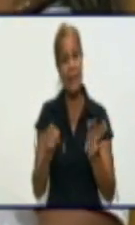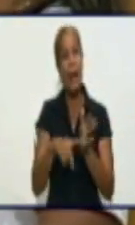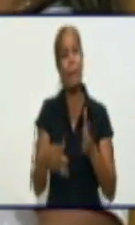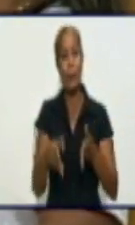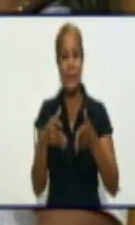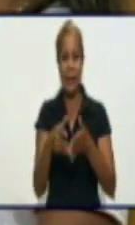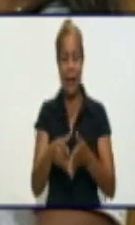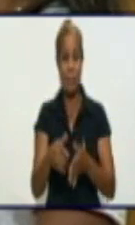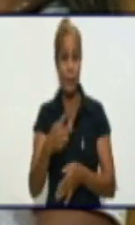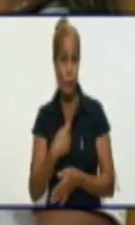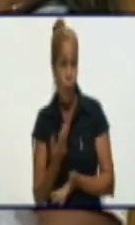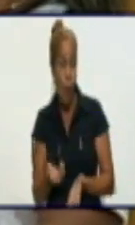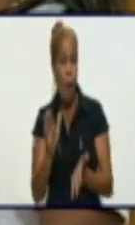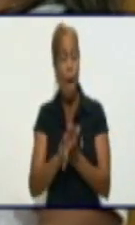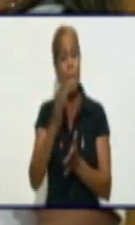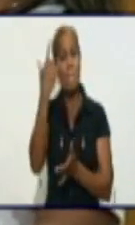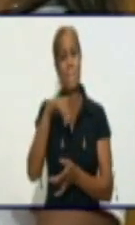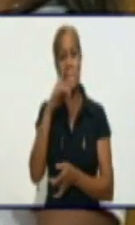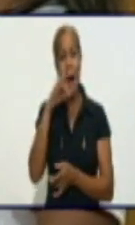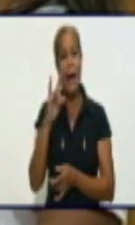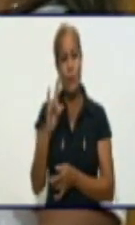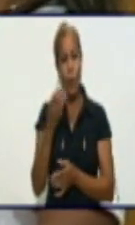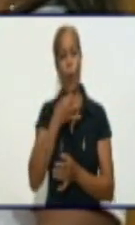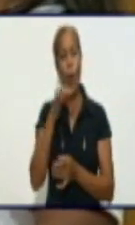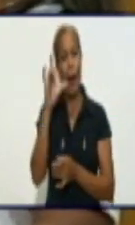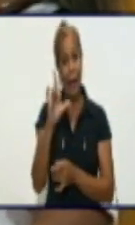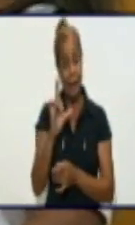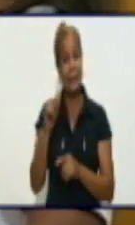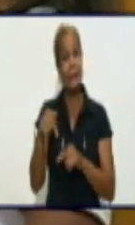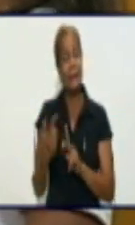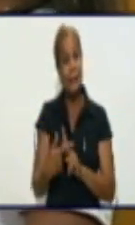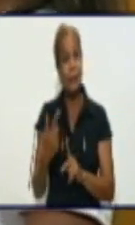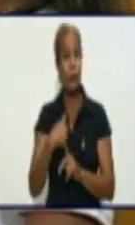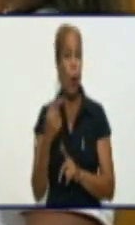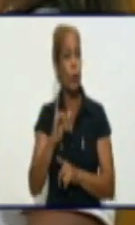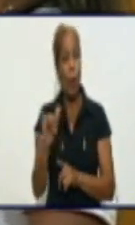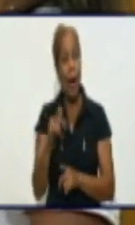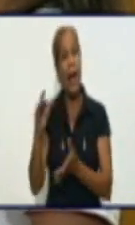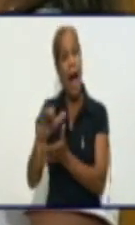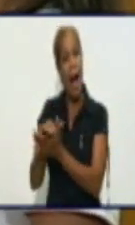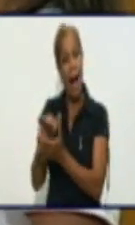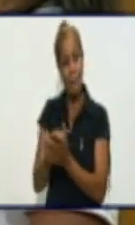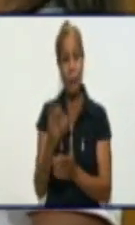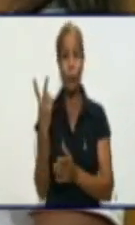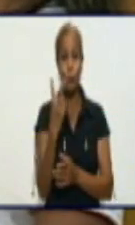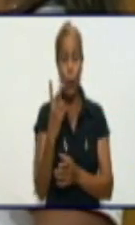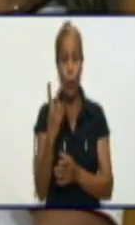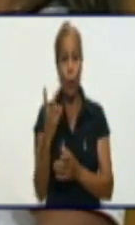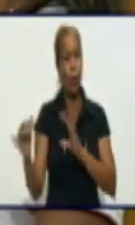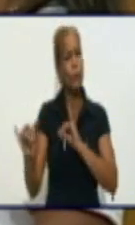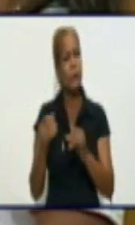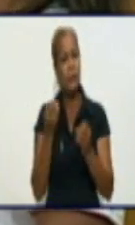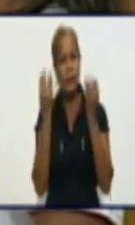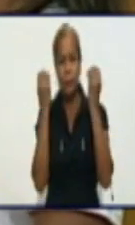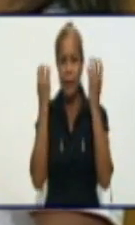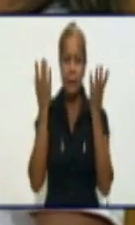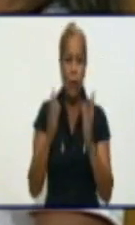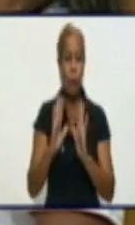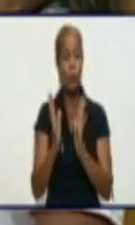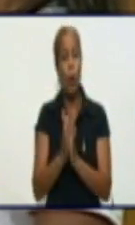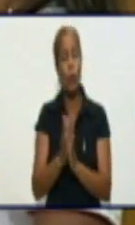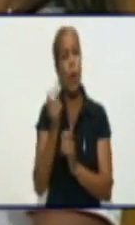soy Manuel Montano. Y yo, Arturo Lai. Y somos los conductores que hemos estado durante toda la